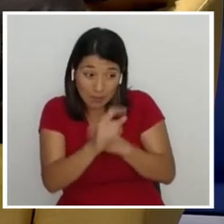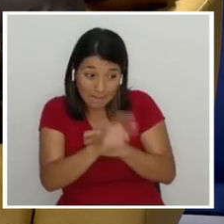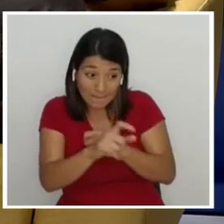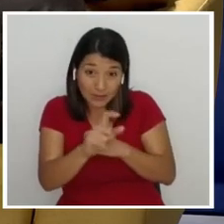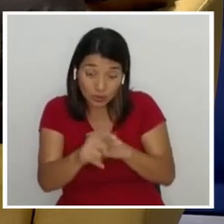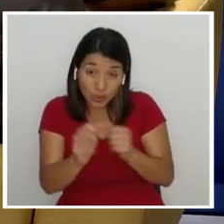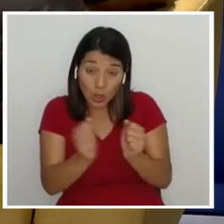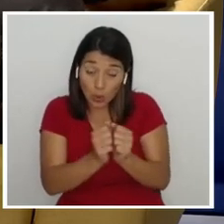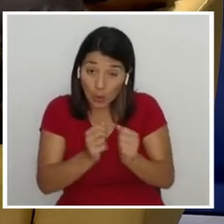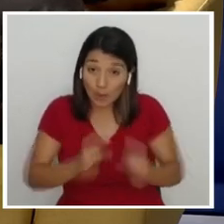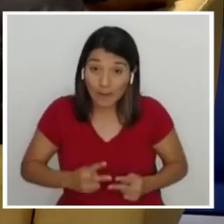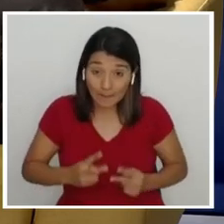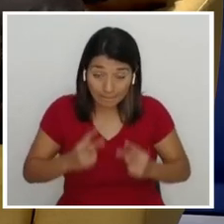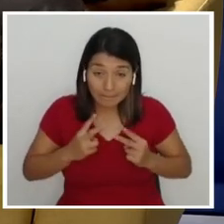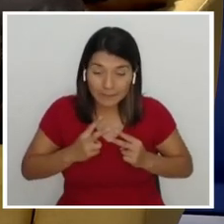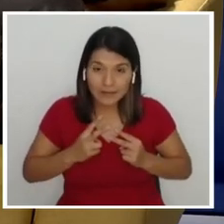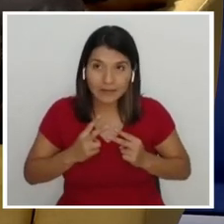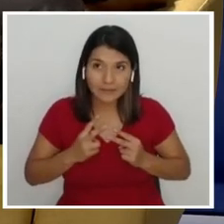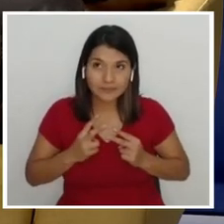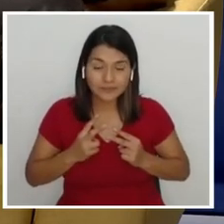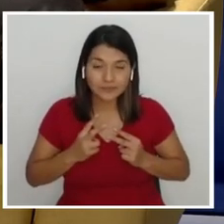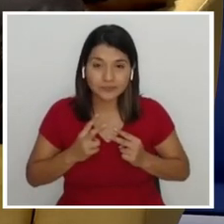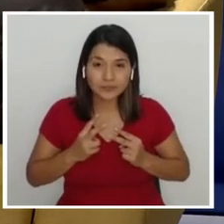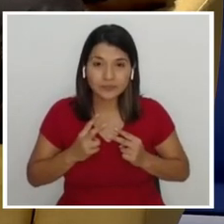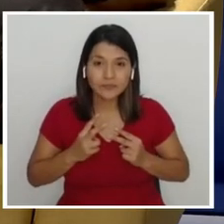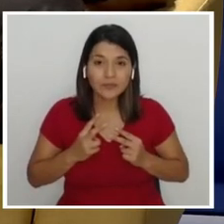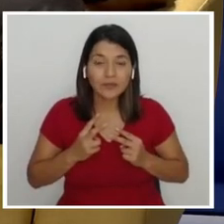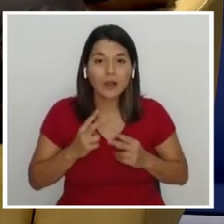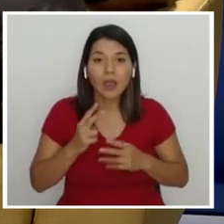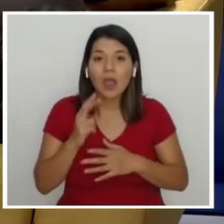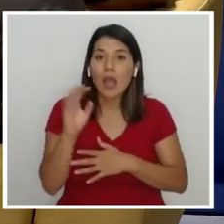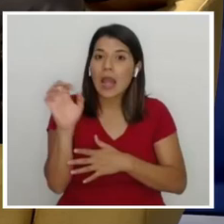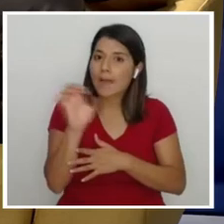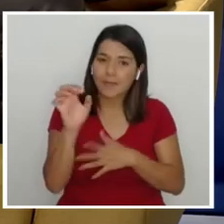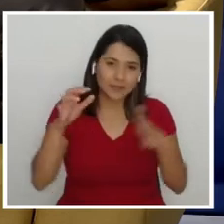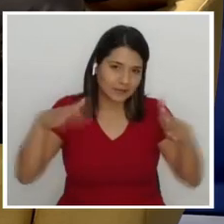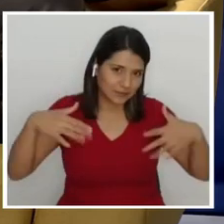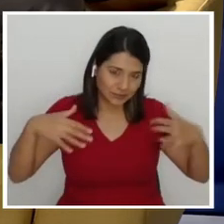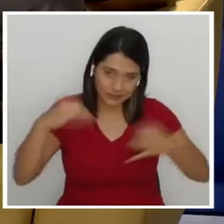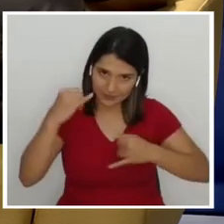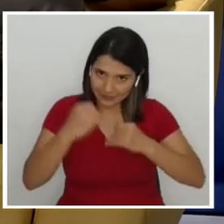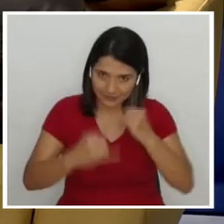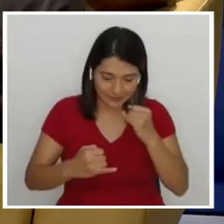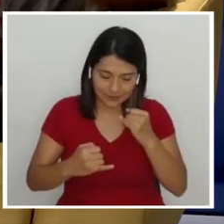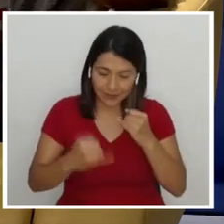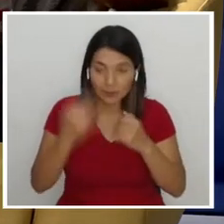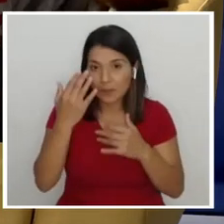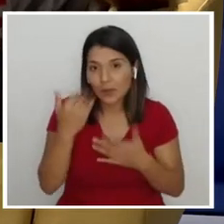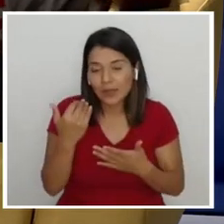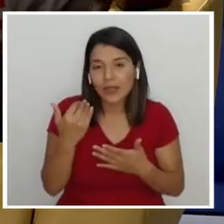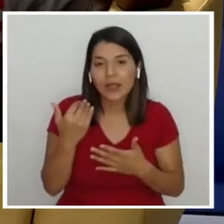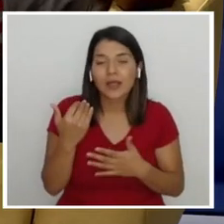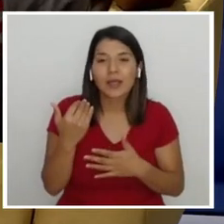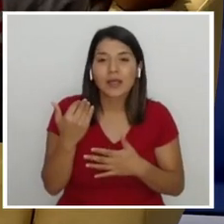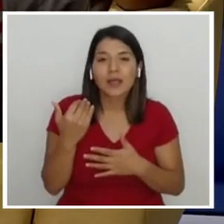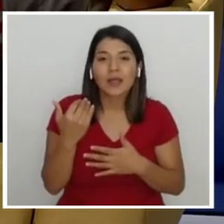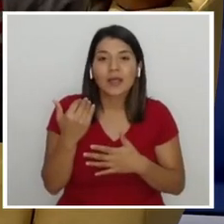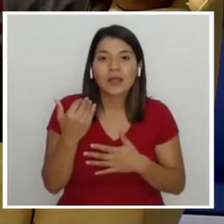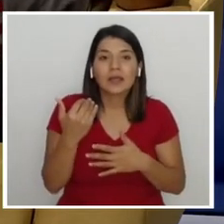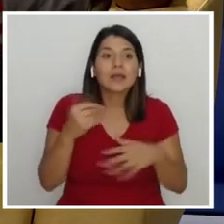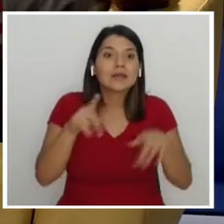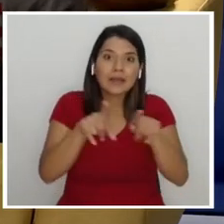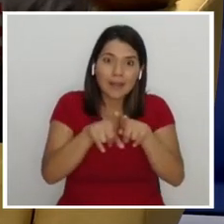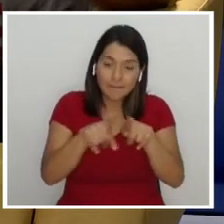vivas en el lugar, la emergencia no finalizaba ahí, ¿verdad? Porque hay también el riesgo